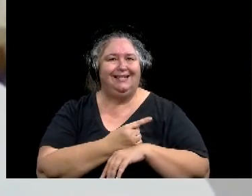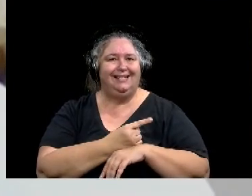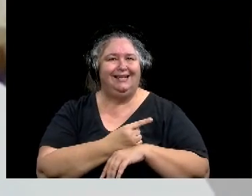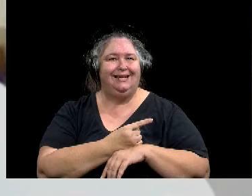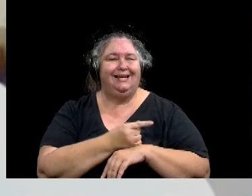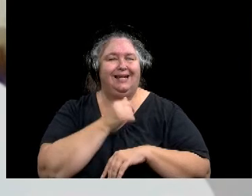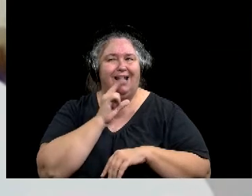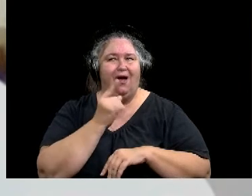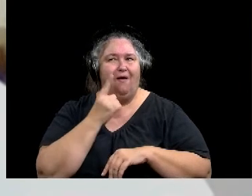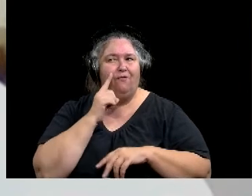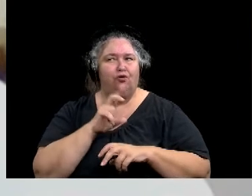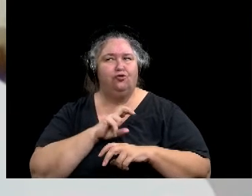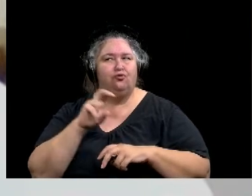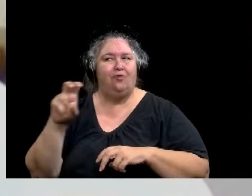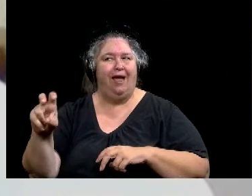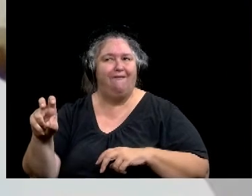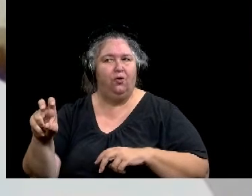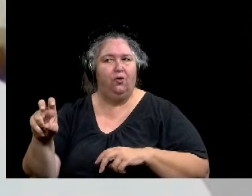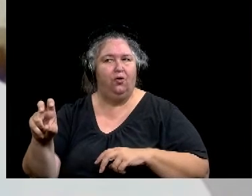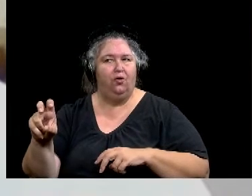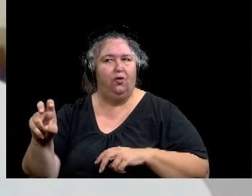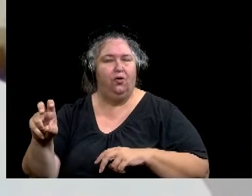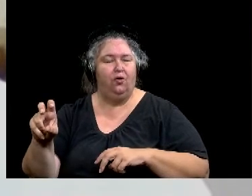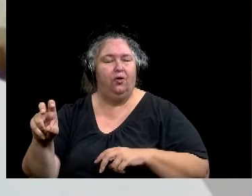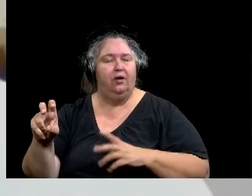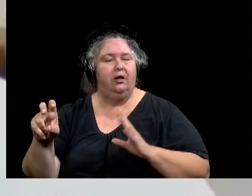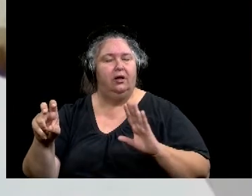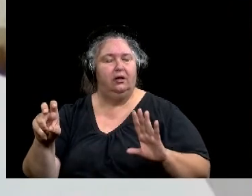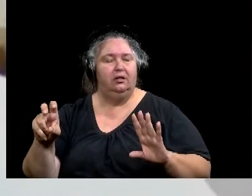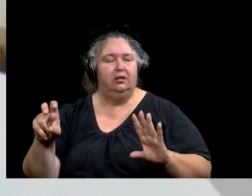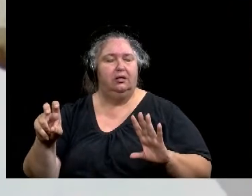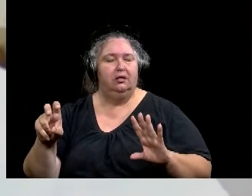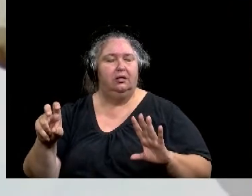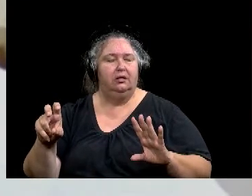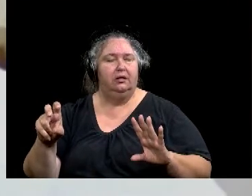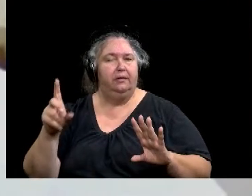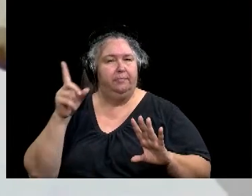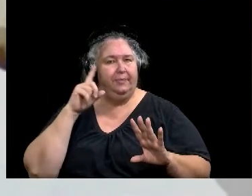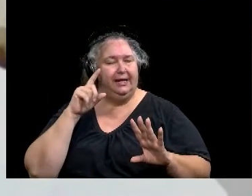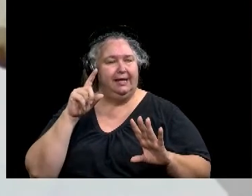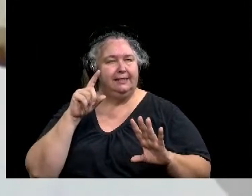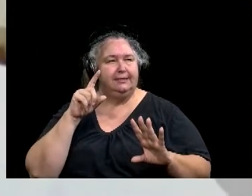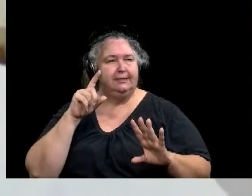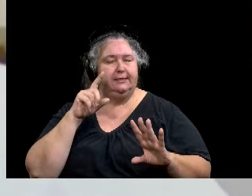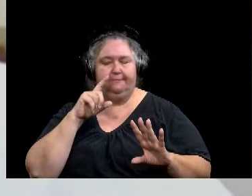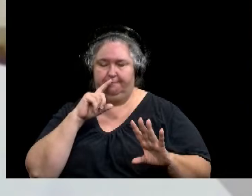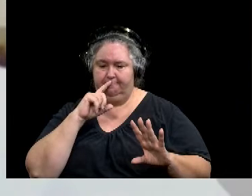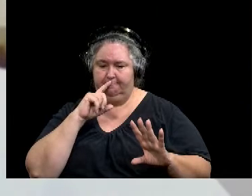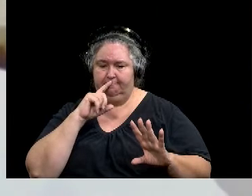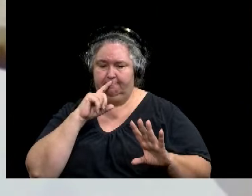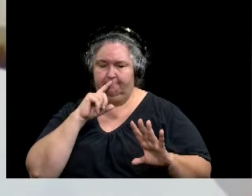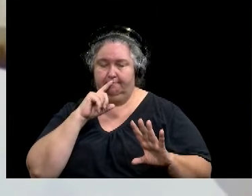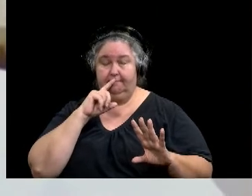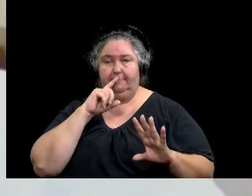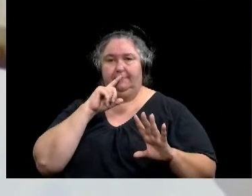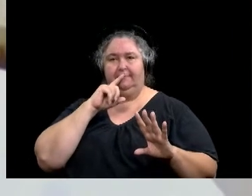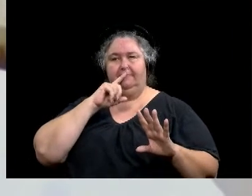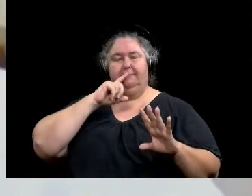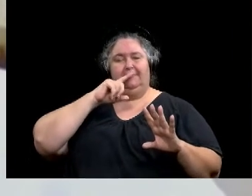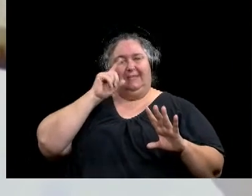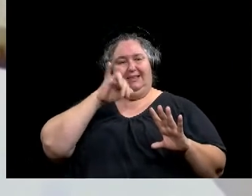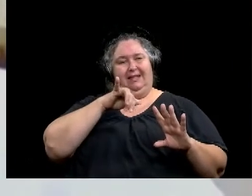la pregunta es que a quién te tiene que ver 40 nada más las personas que están viajando